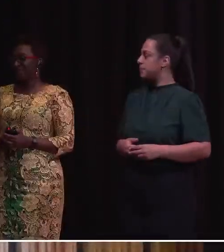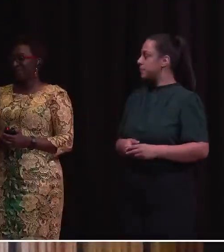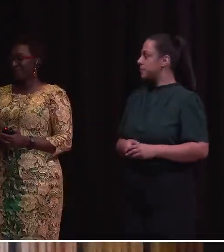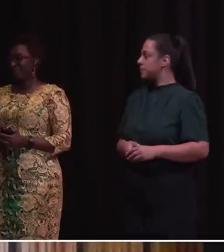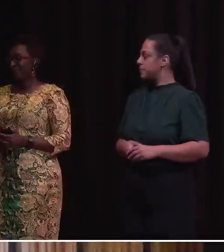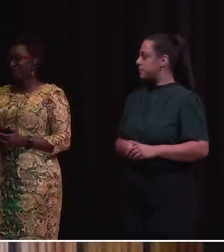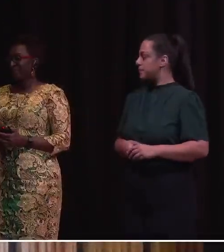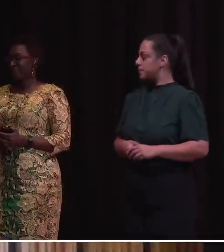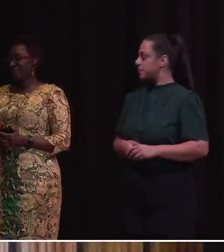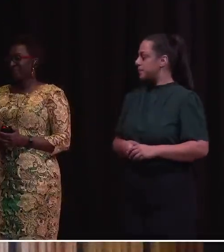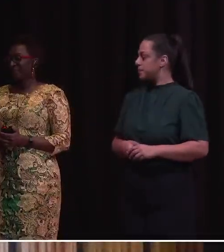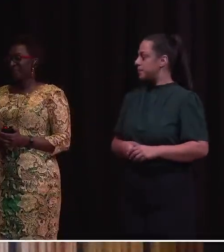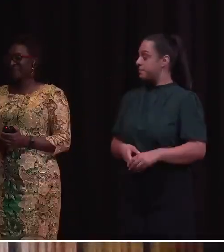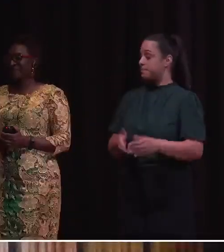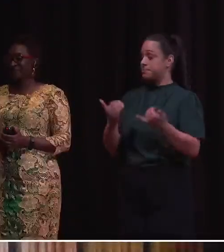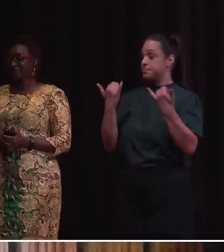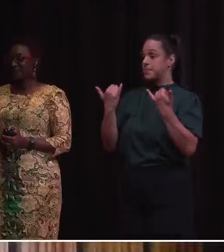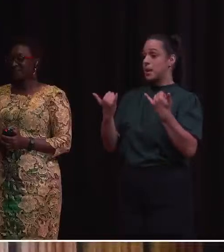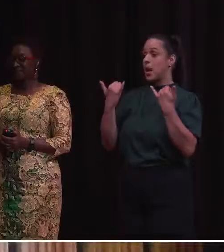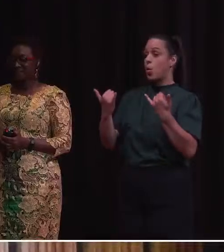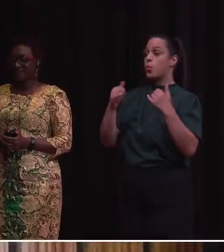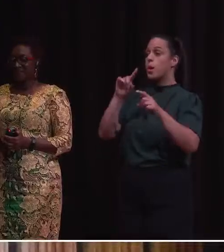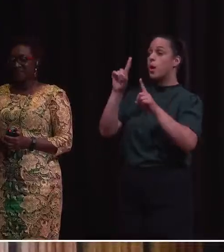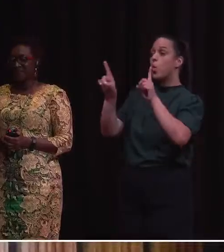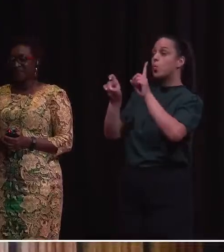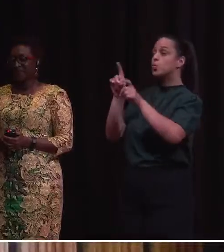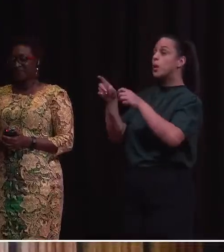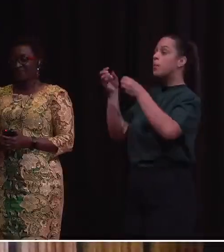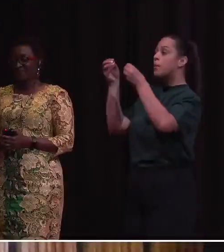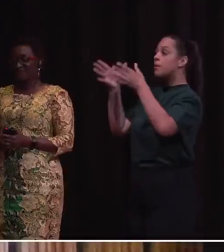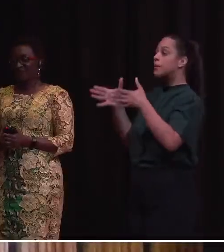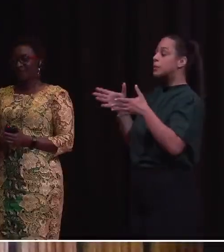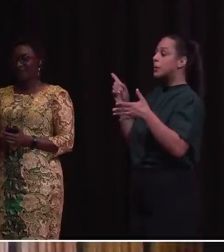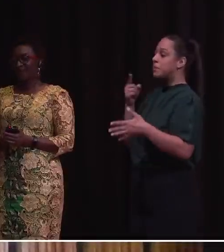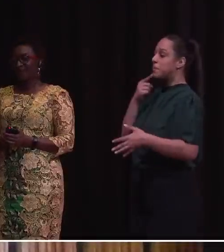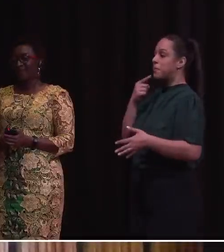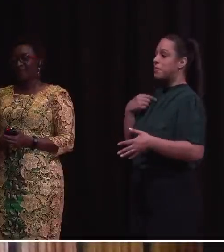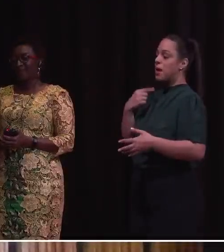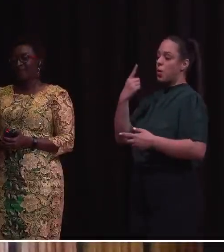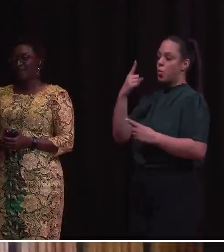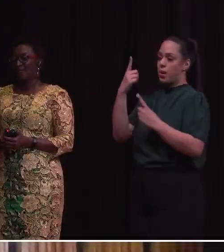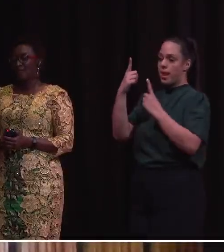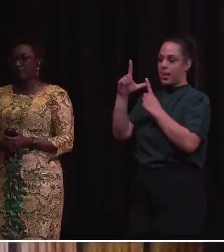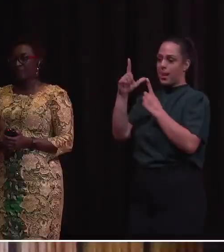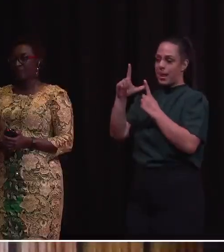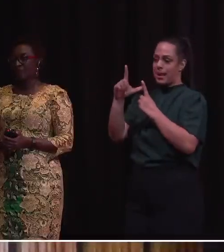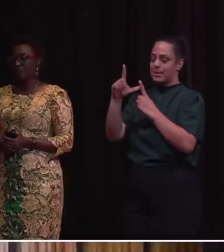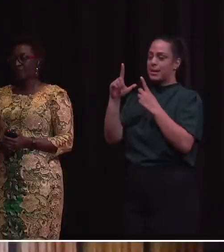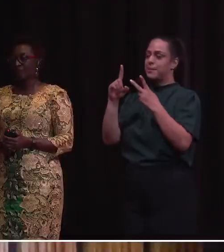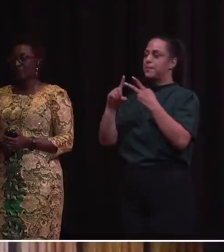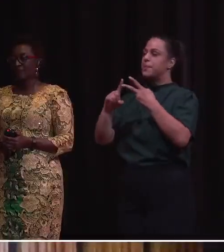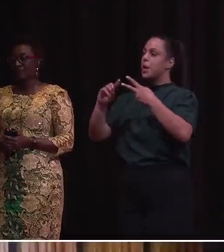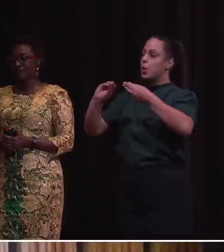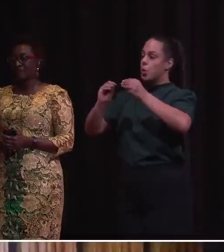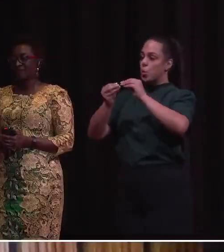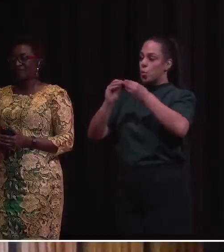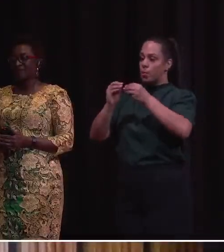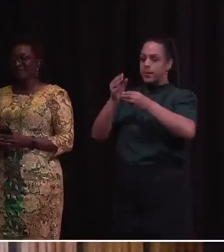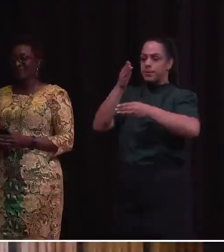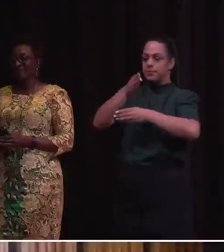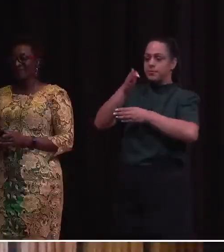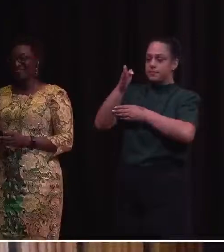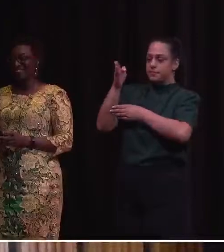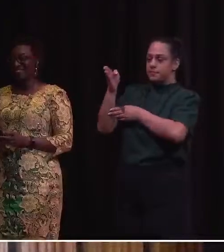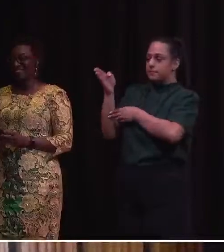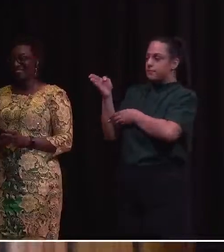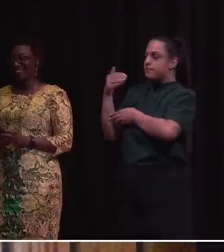Vamos a consultarle a la profesora que nos indique una letra y un número que están acomodados